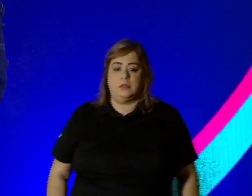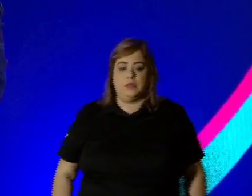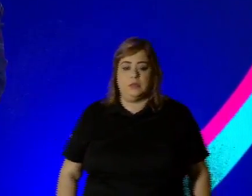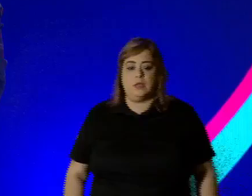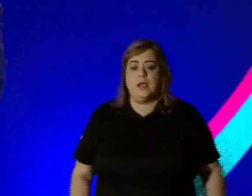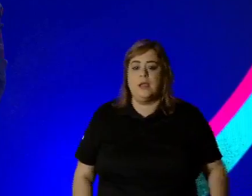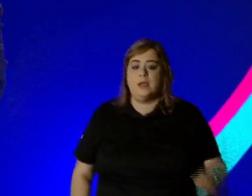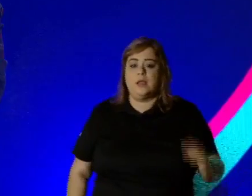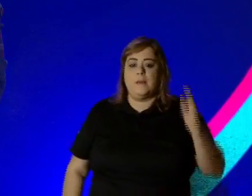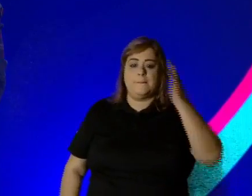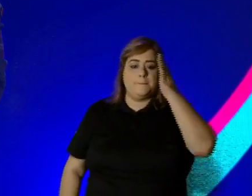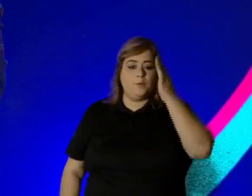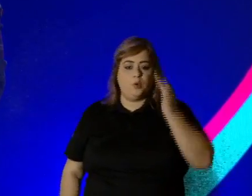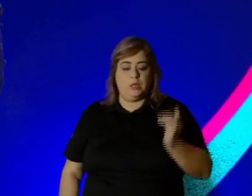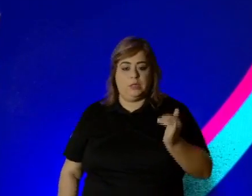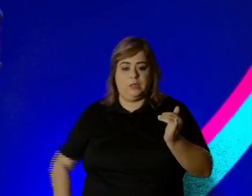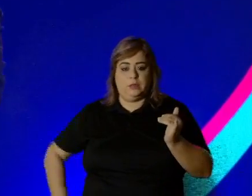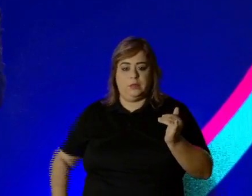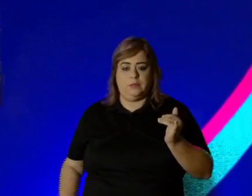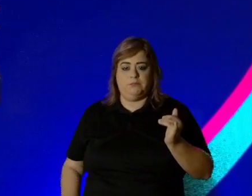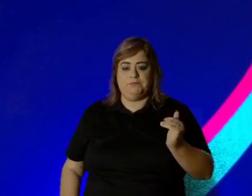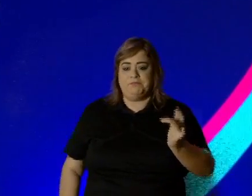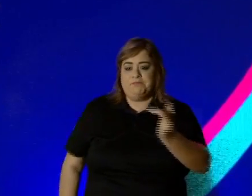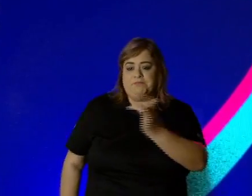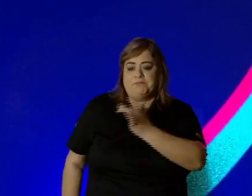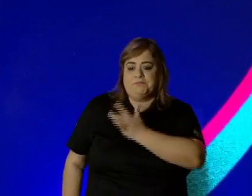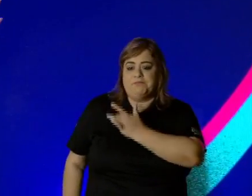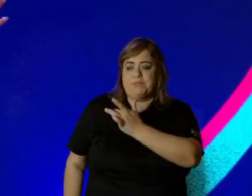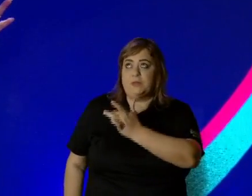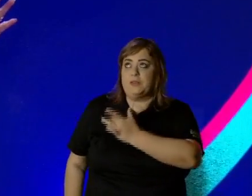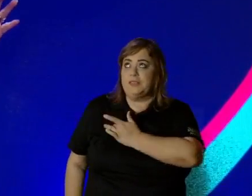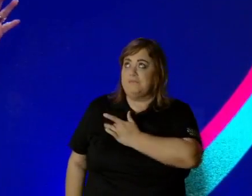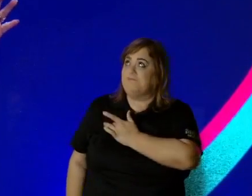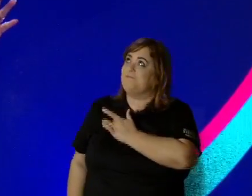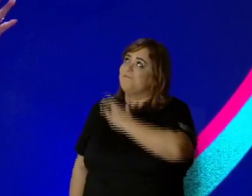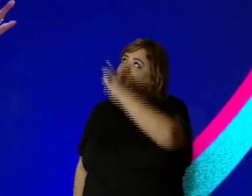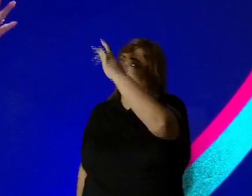Porque mi corazón le pertenece a Cristo.